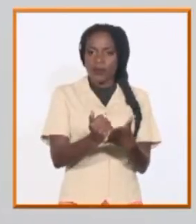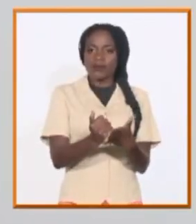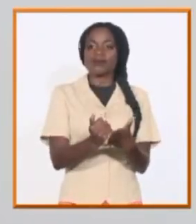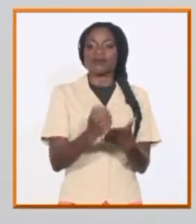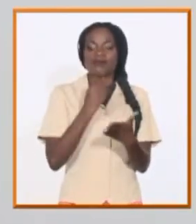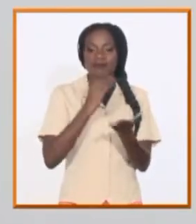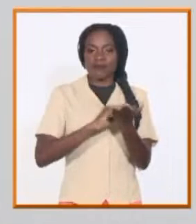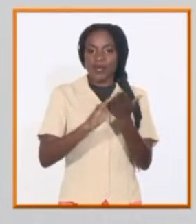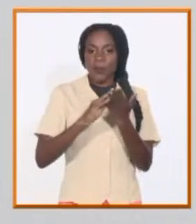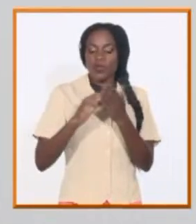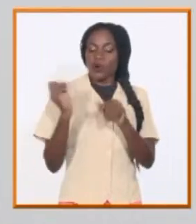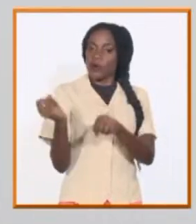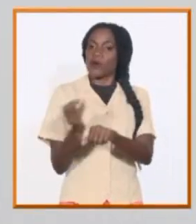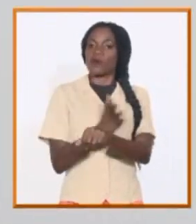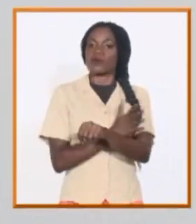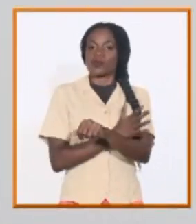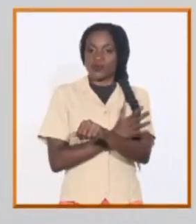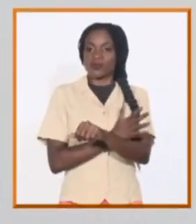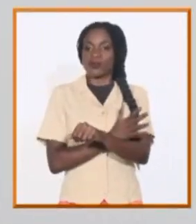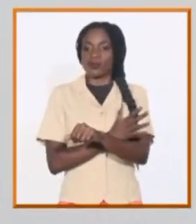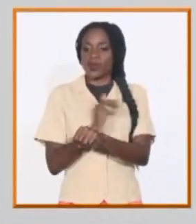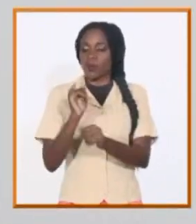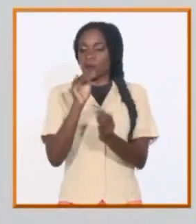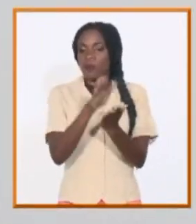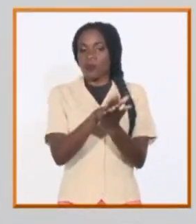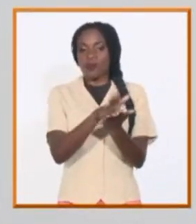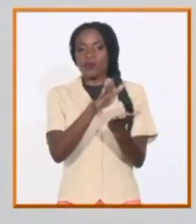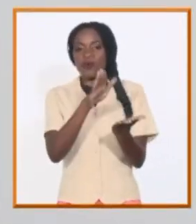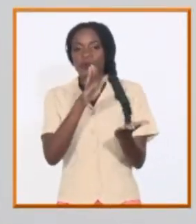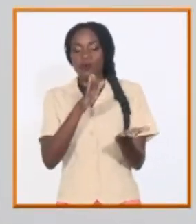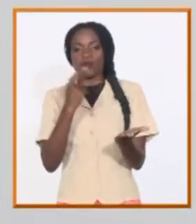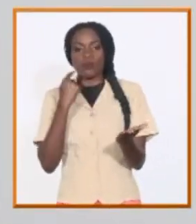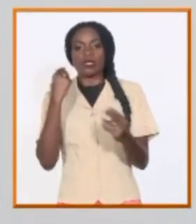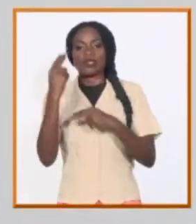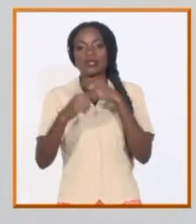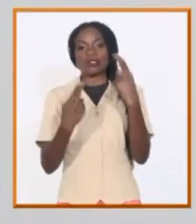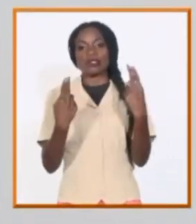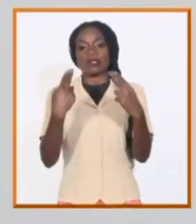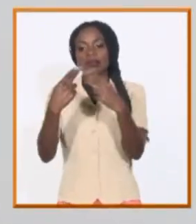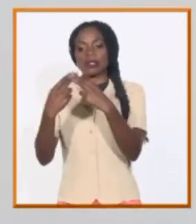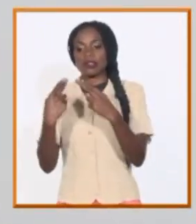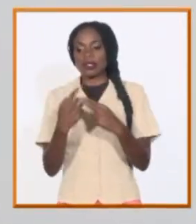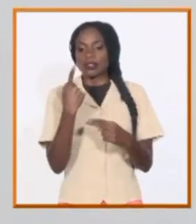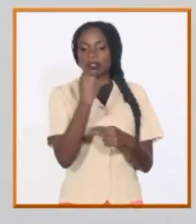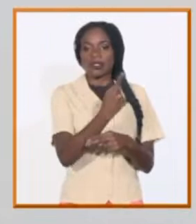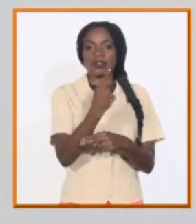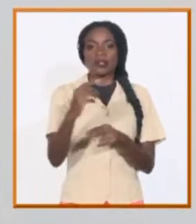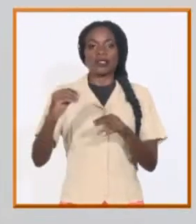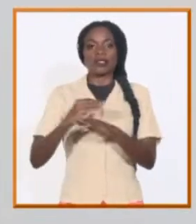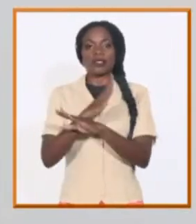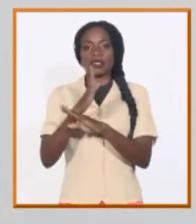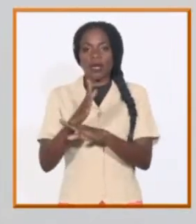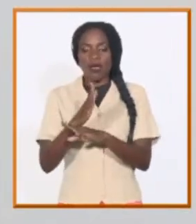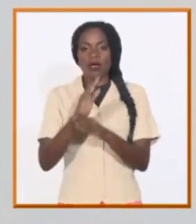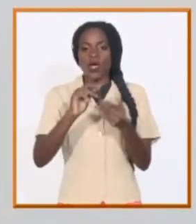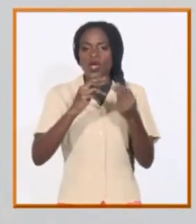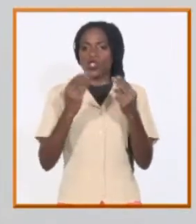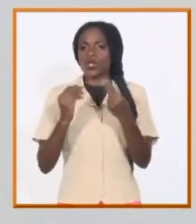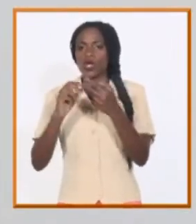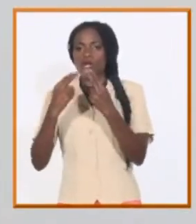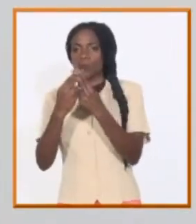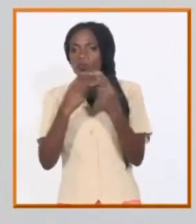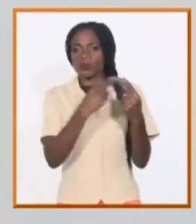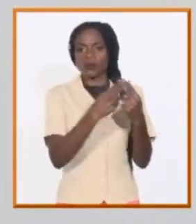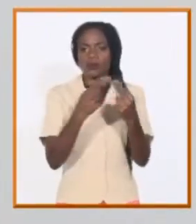de mucha motivación y también de compromiso para enfrentar cada una de las jornadas competitivas.